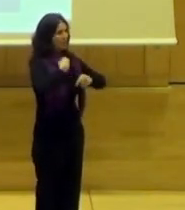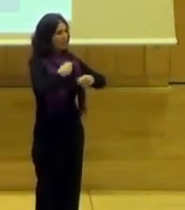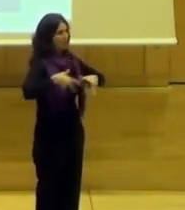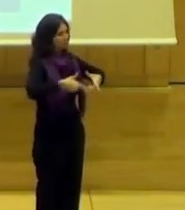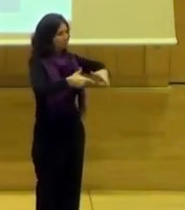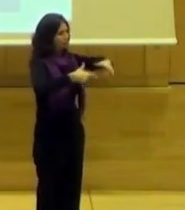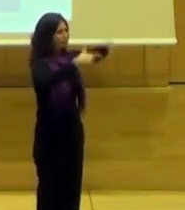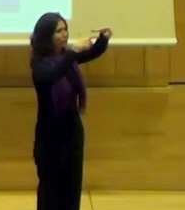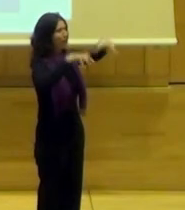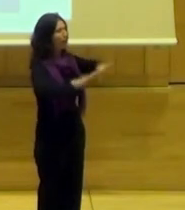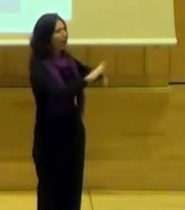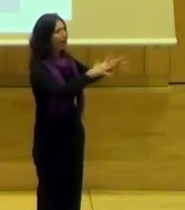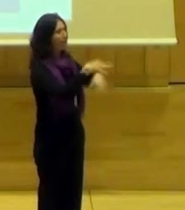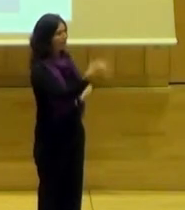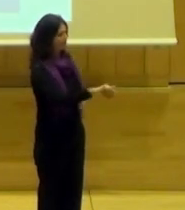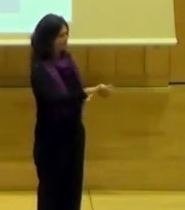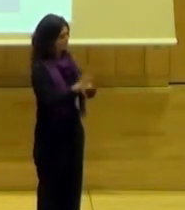página web, vamos a pasar a verla.